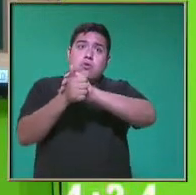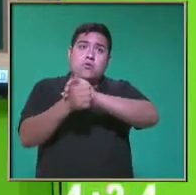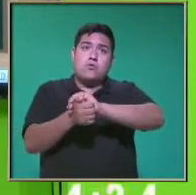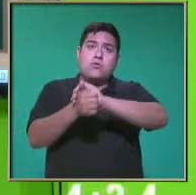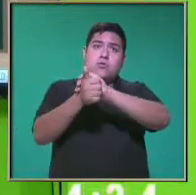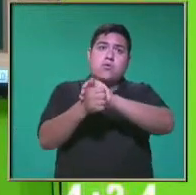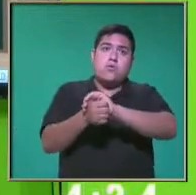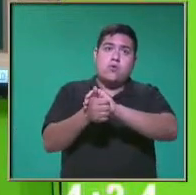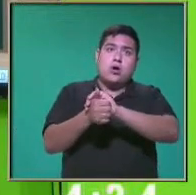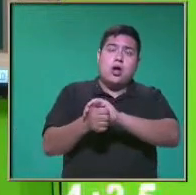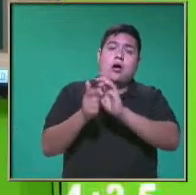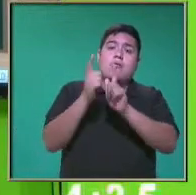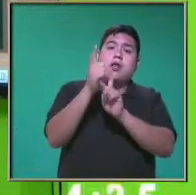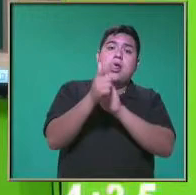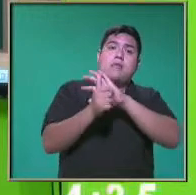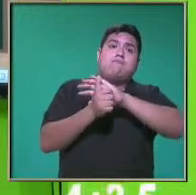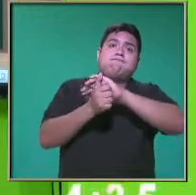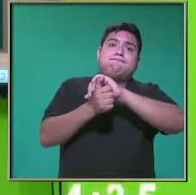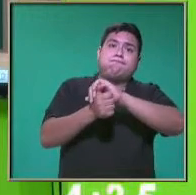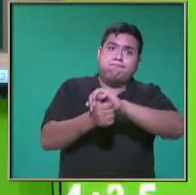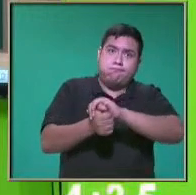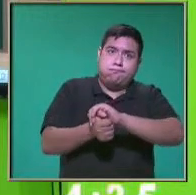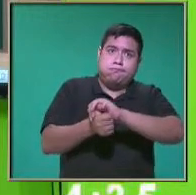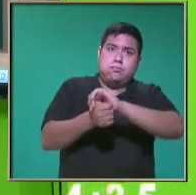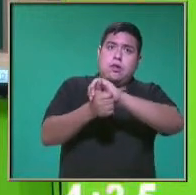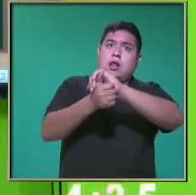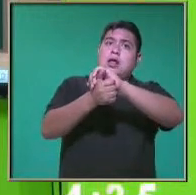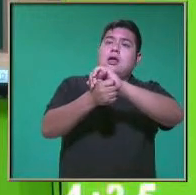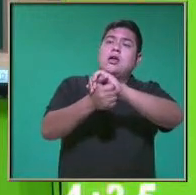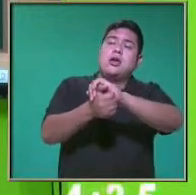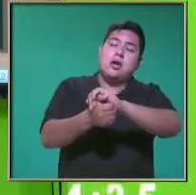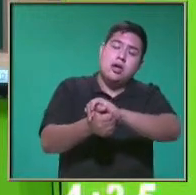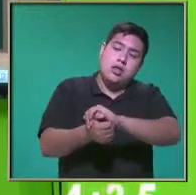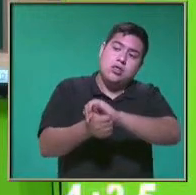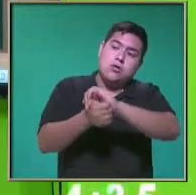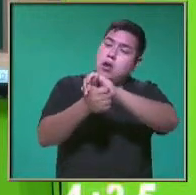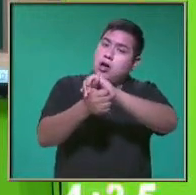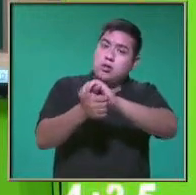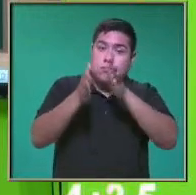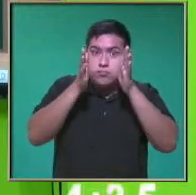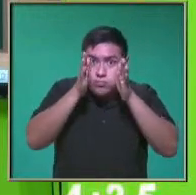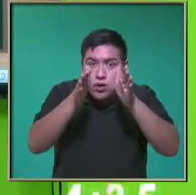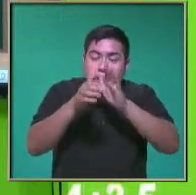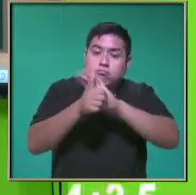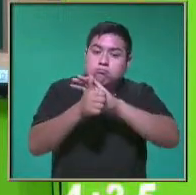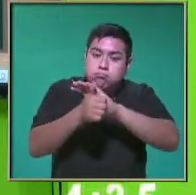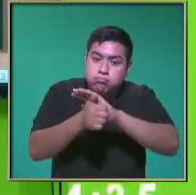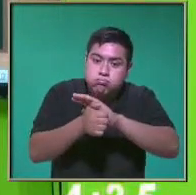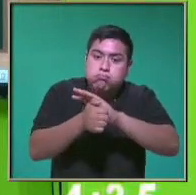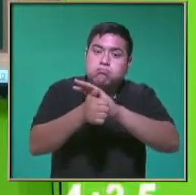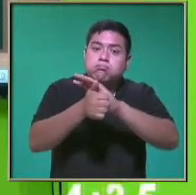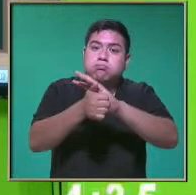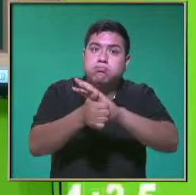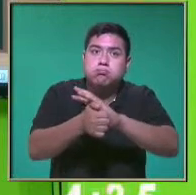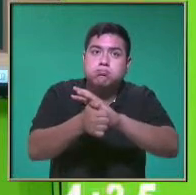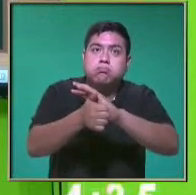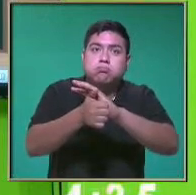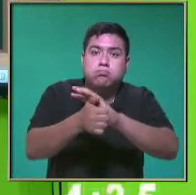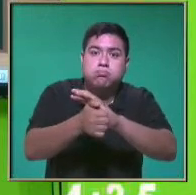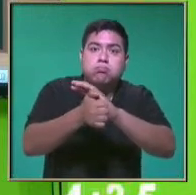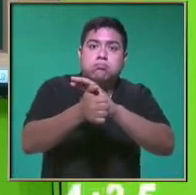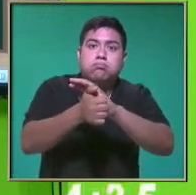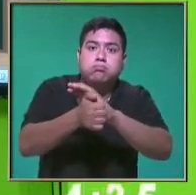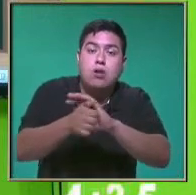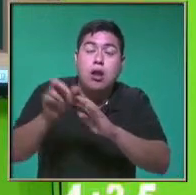without distractions. La tortuga continuó caminando despacio, pero sin distracciones. When the hare woke up, cuando la liebre se despertó,